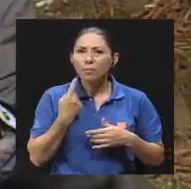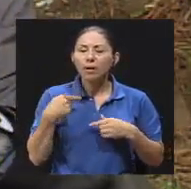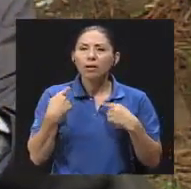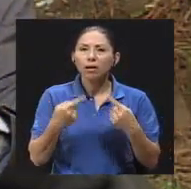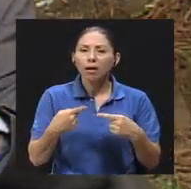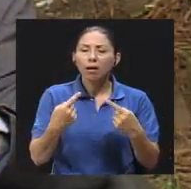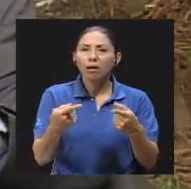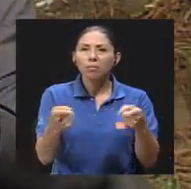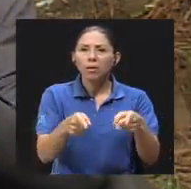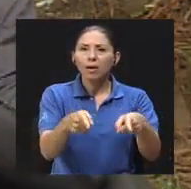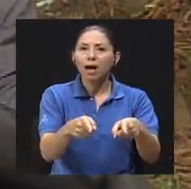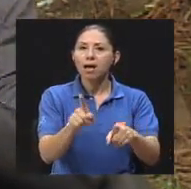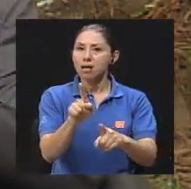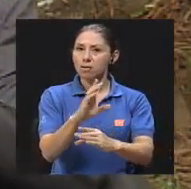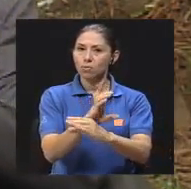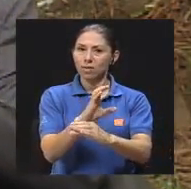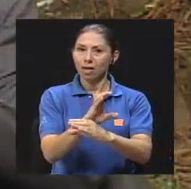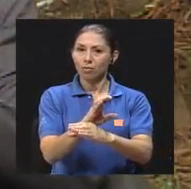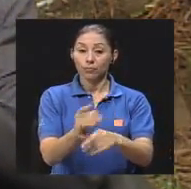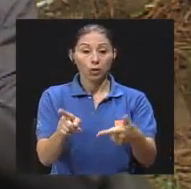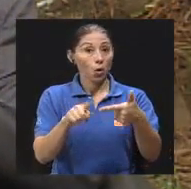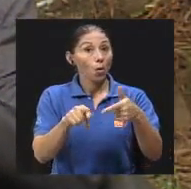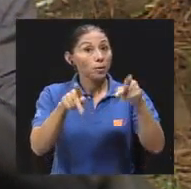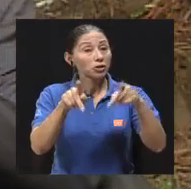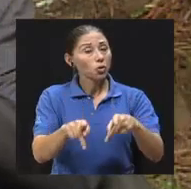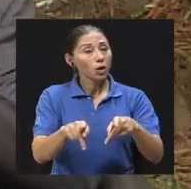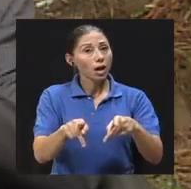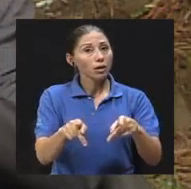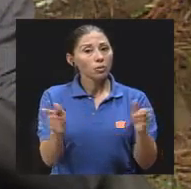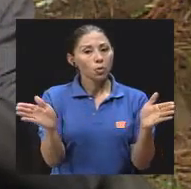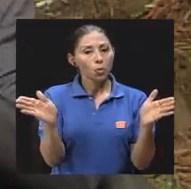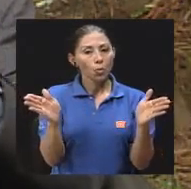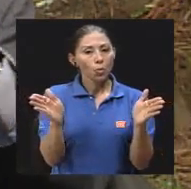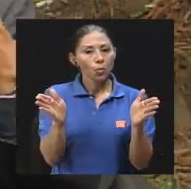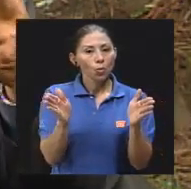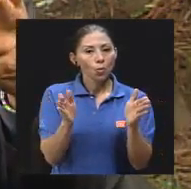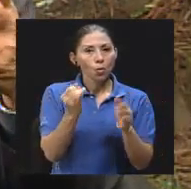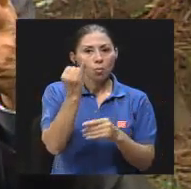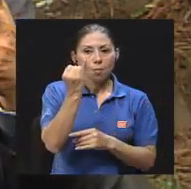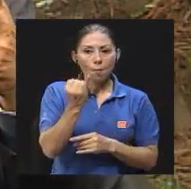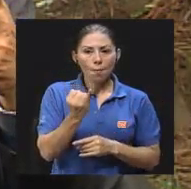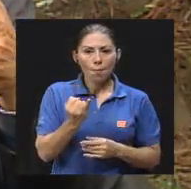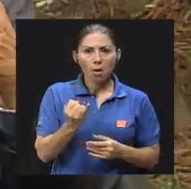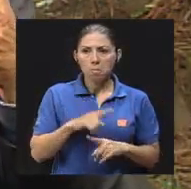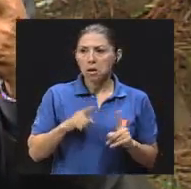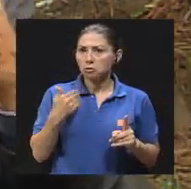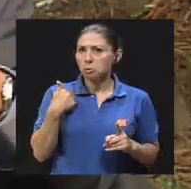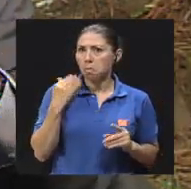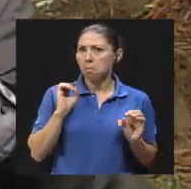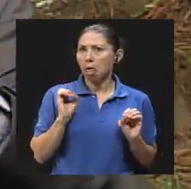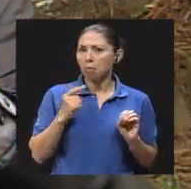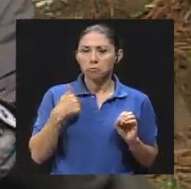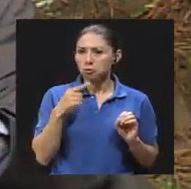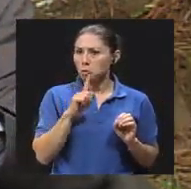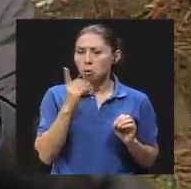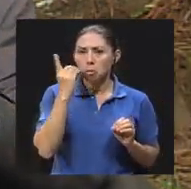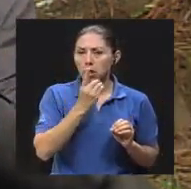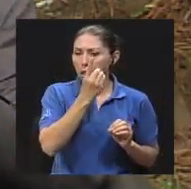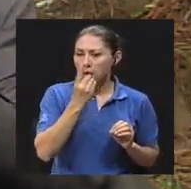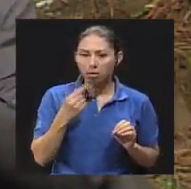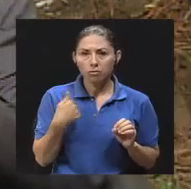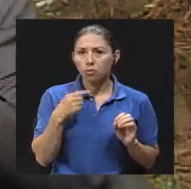cuidado. El otro dato, perder peso y que no tenga explicación. Comienzo a perder peso y no tengo una explicación, no estoy